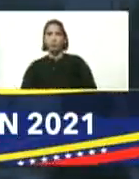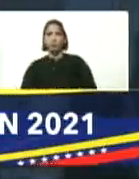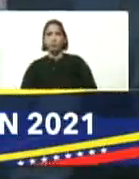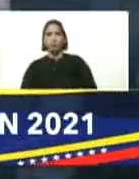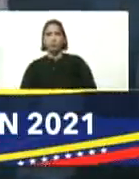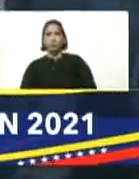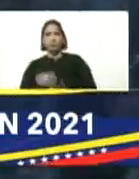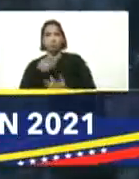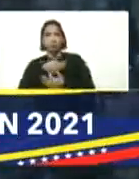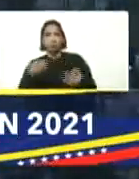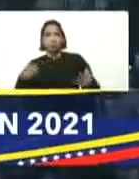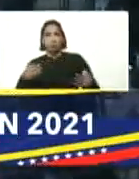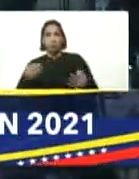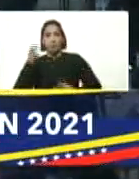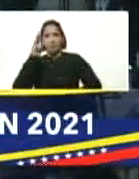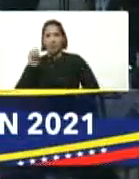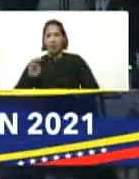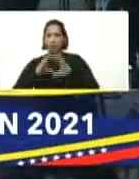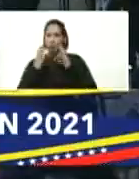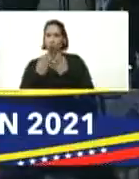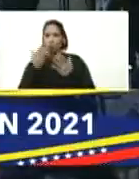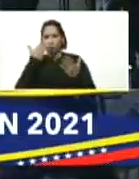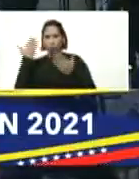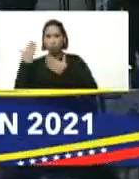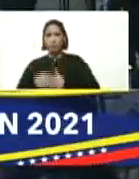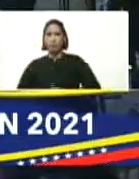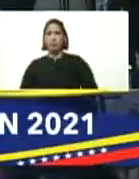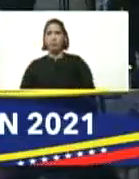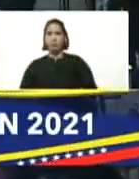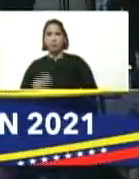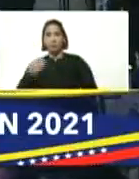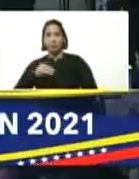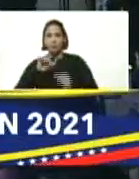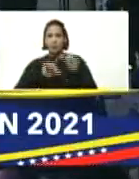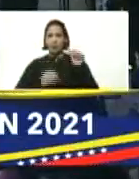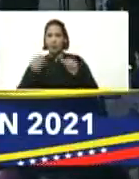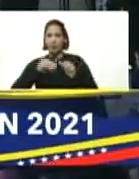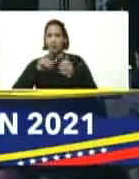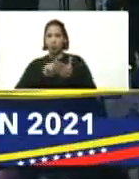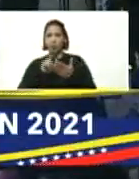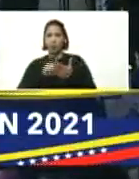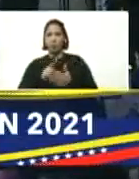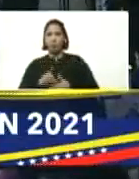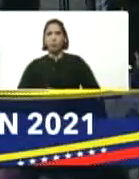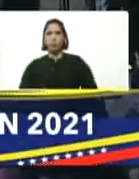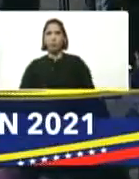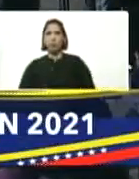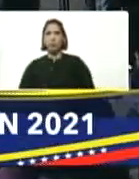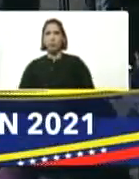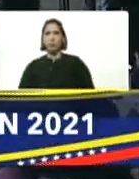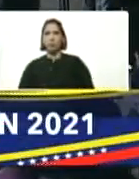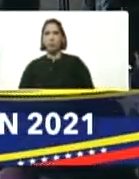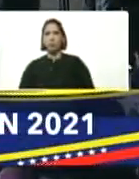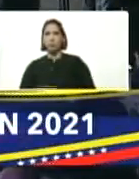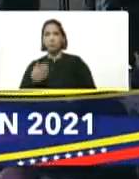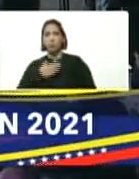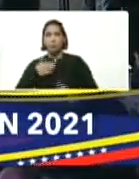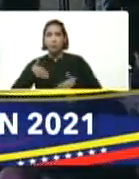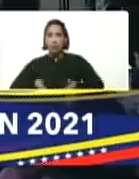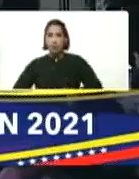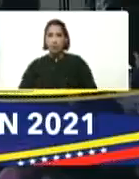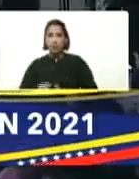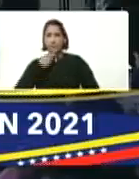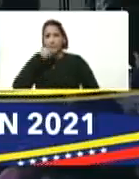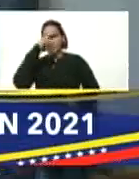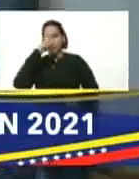de América, de Petare para el Mundo, Pepe Rangel. Y para agregarle un detalle sobre el libro, yo desde que nací, mi padre